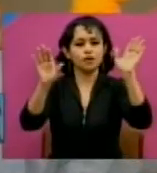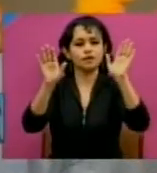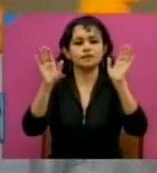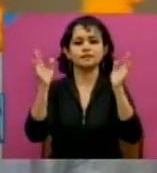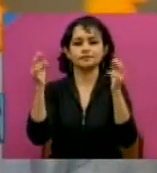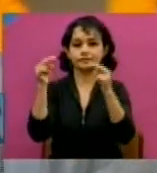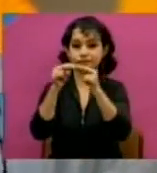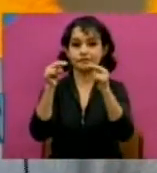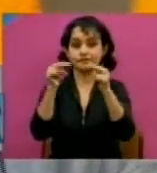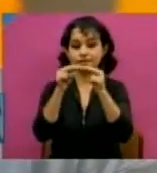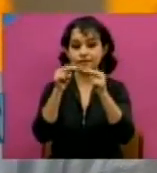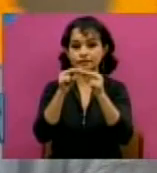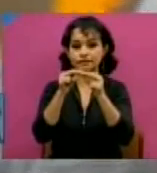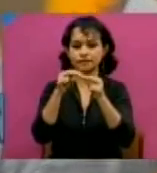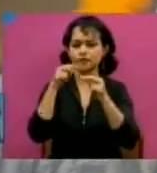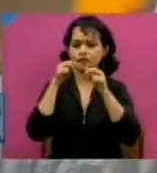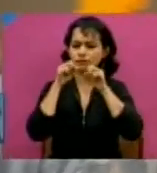contacto,